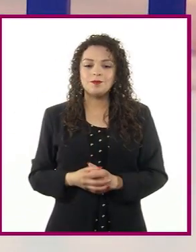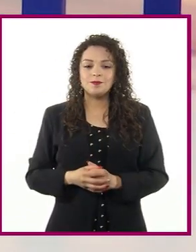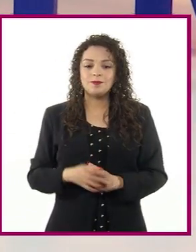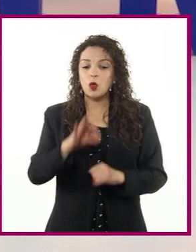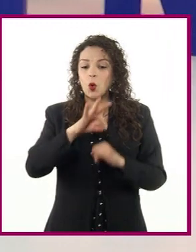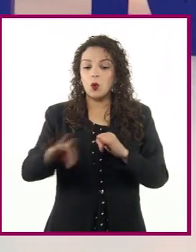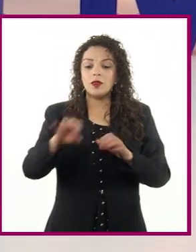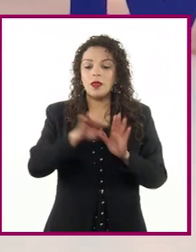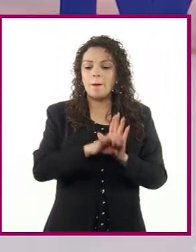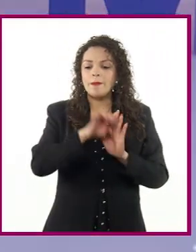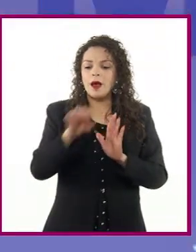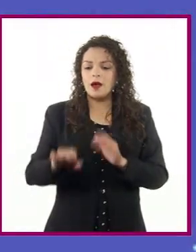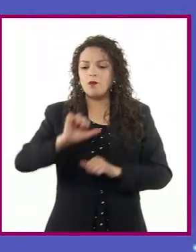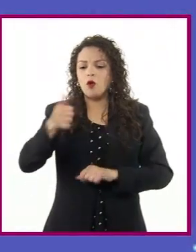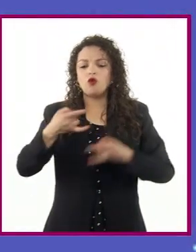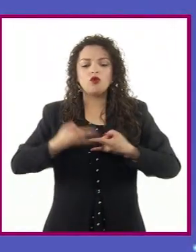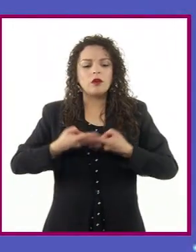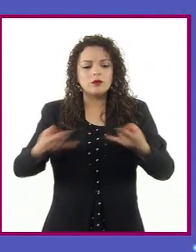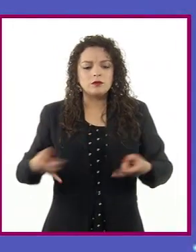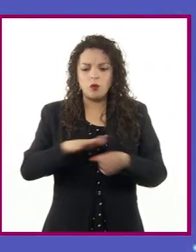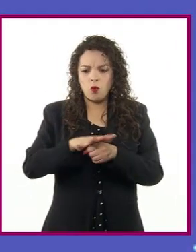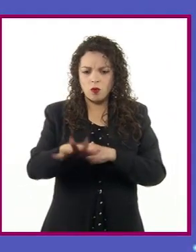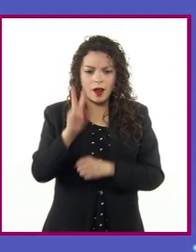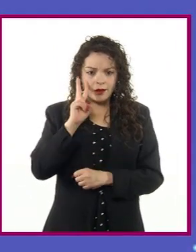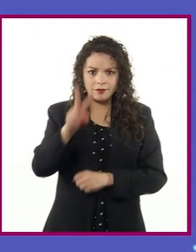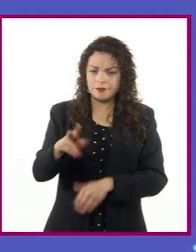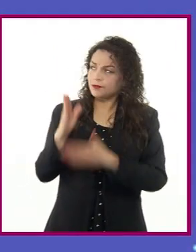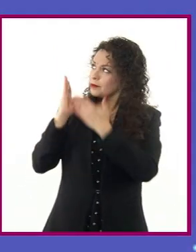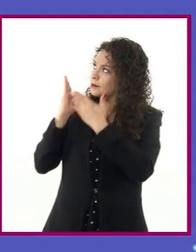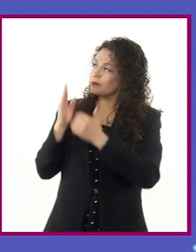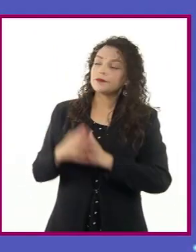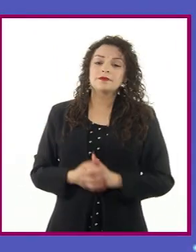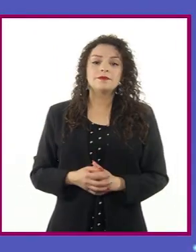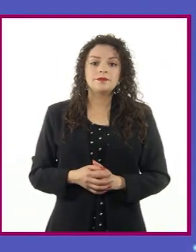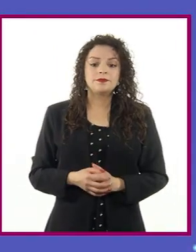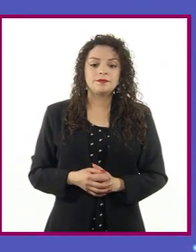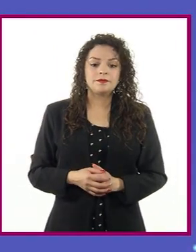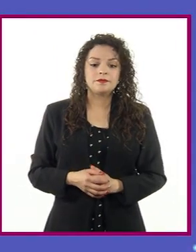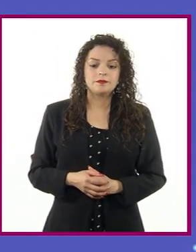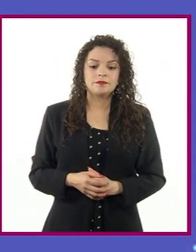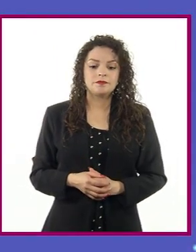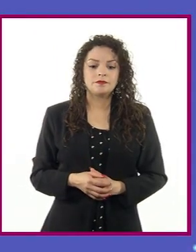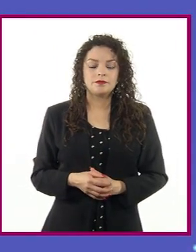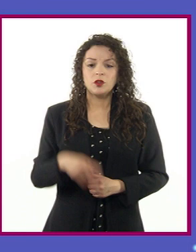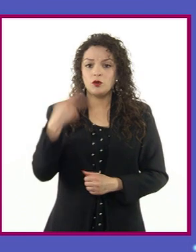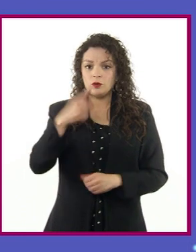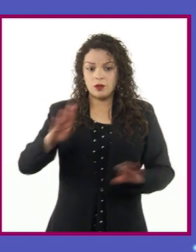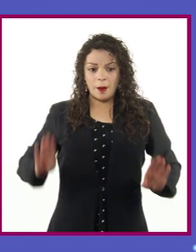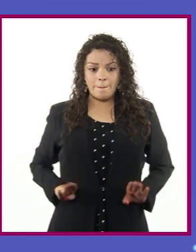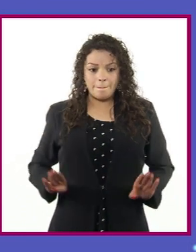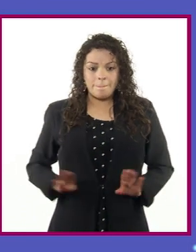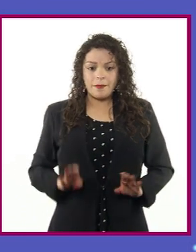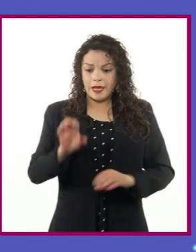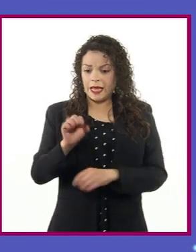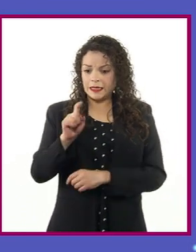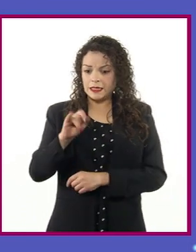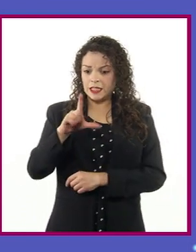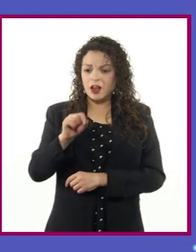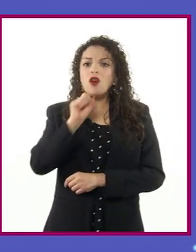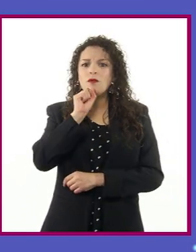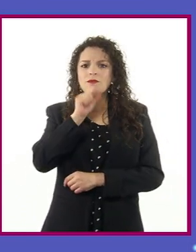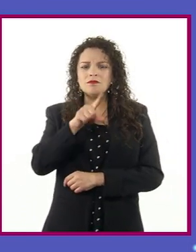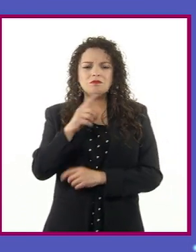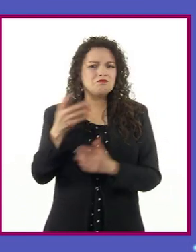último ejemplo de otra historieta. En esta vemos en principio que no tienen un mismo estilo las viñetas, los textos